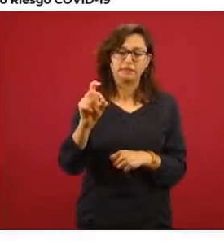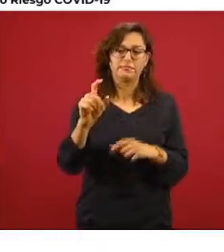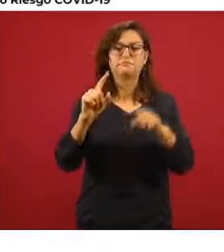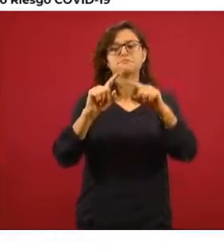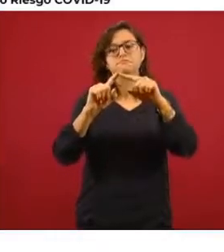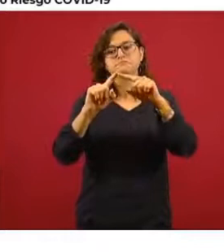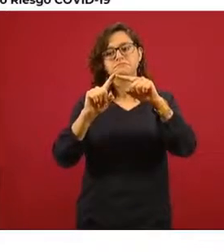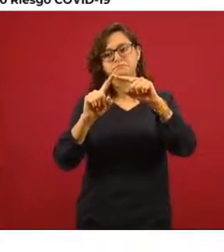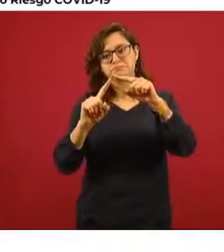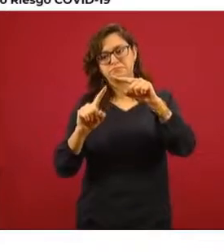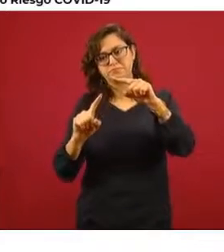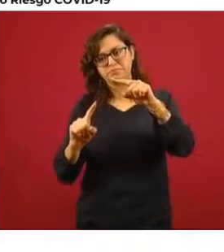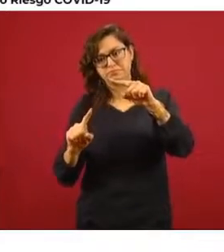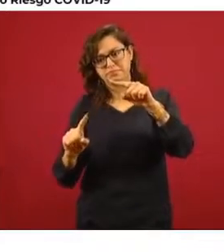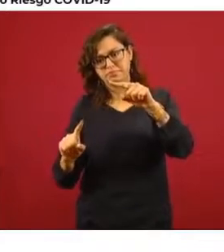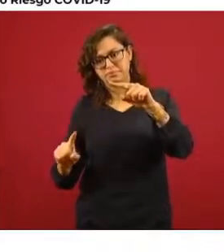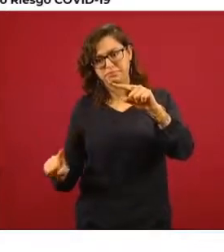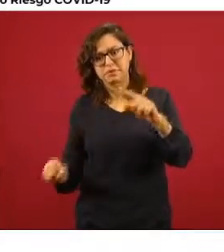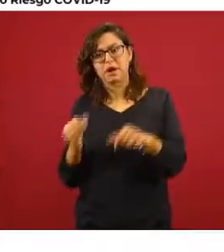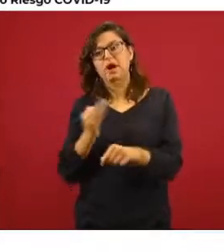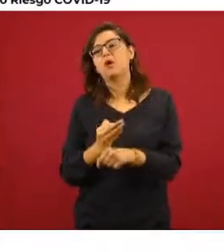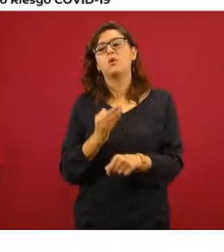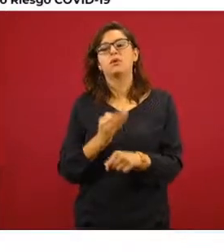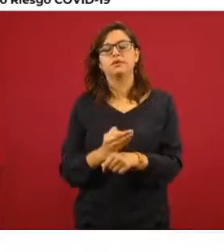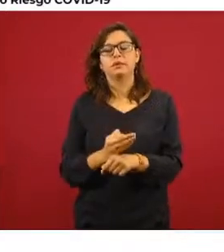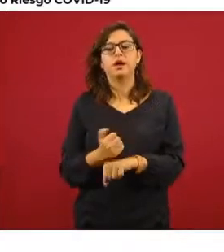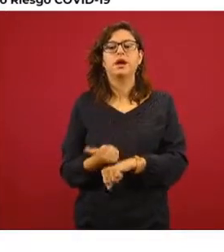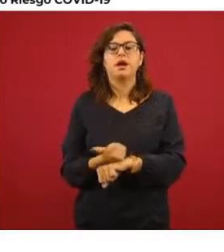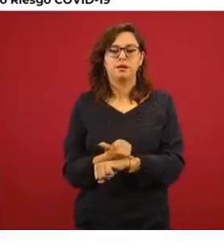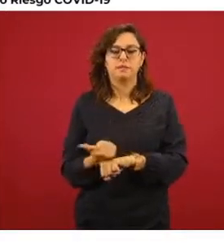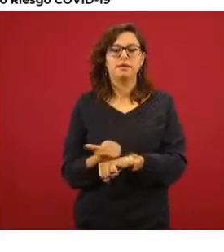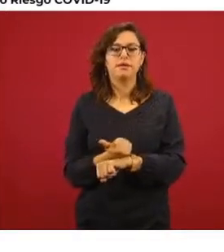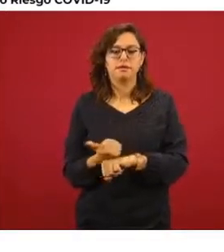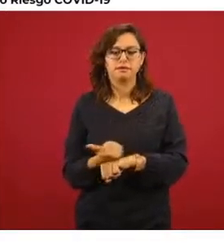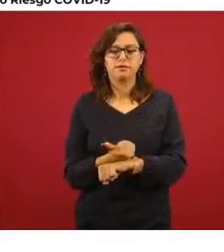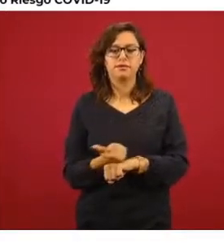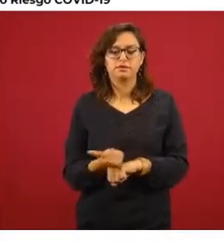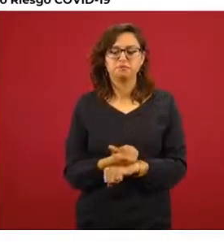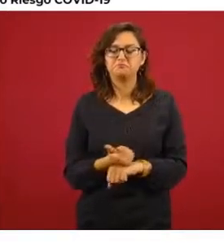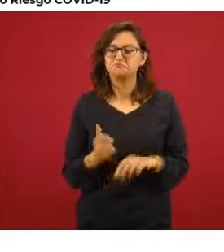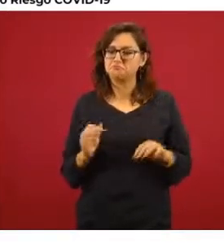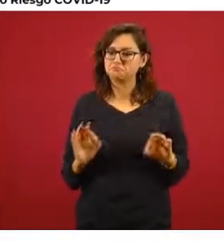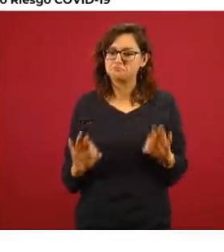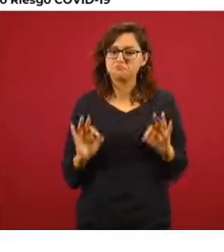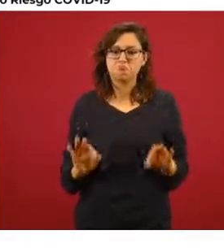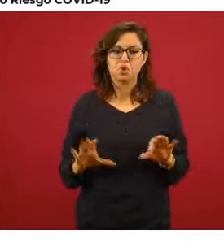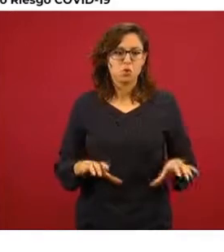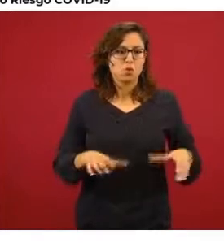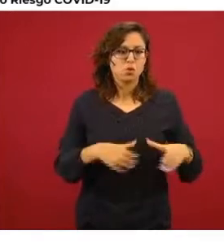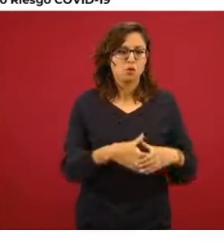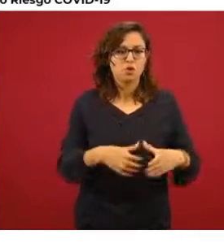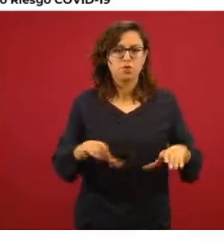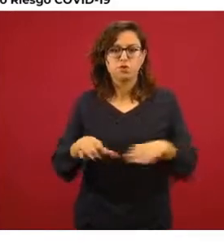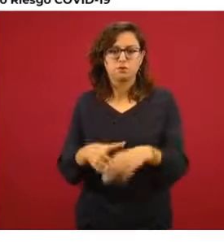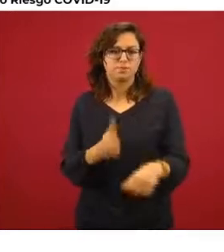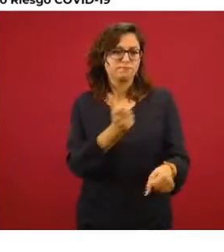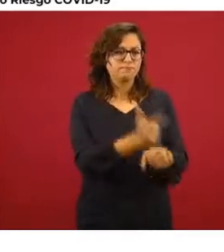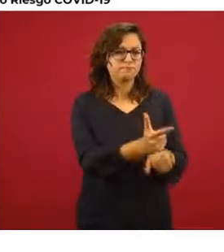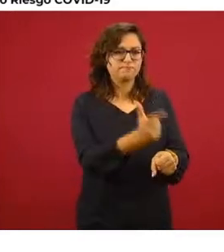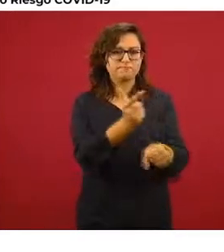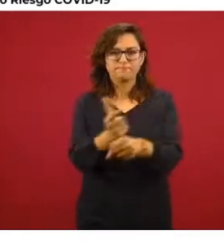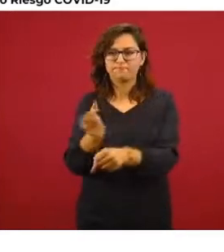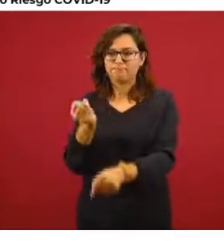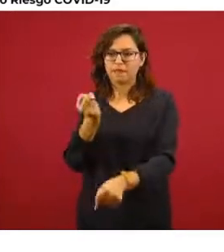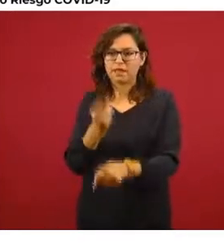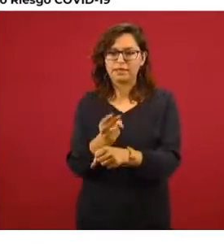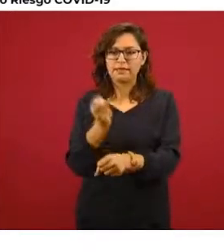después un decrecimiento, se encuentra en semáforo amarillo y está haciendo un muy buen trabajo de brigadas comunitarias para la detección temprana.